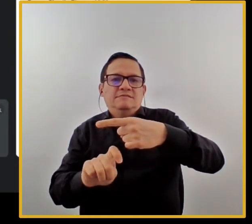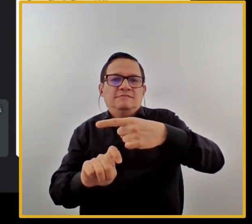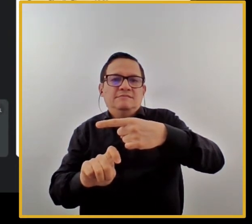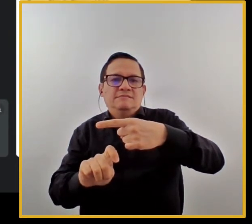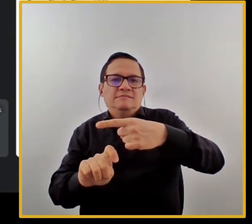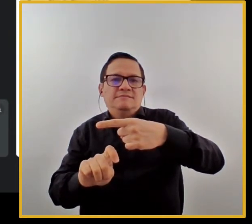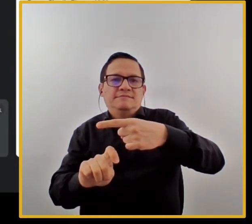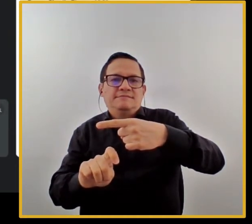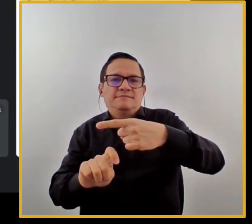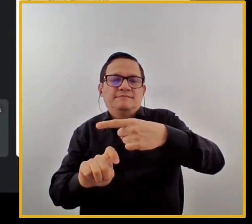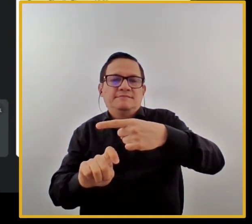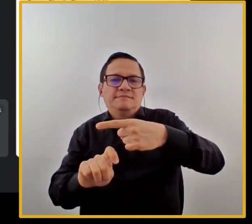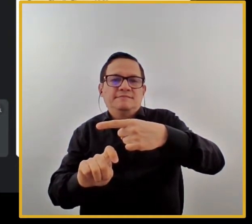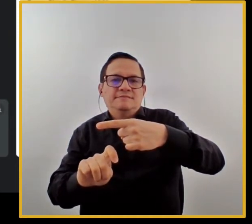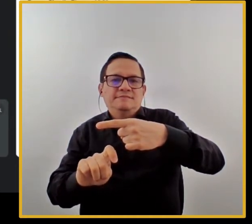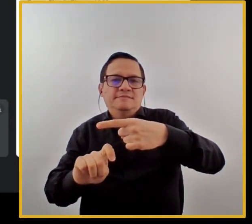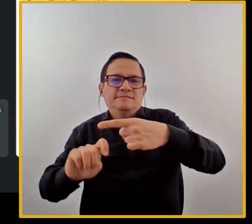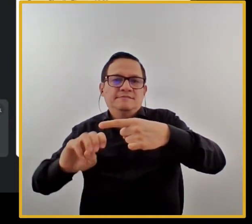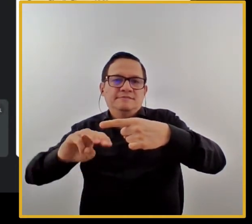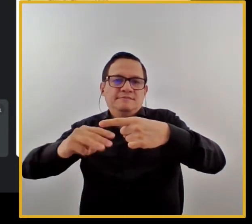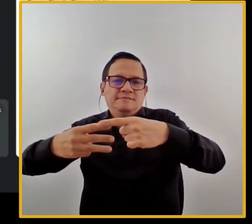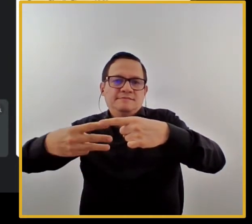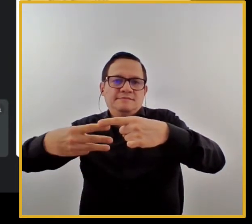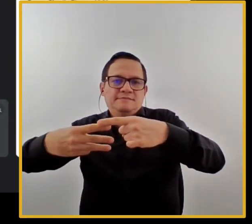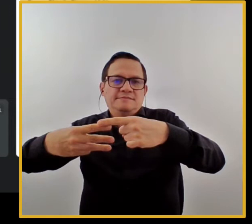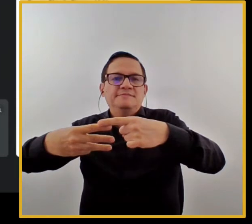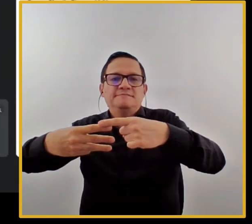a la 3.